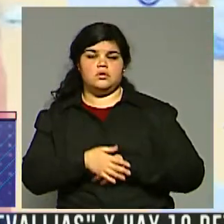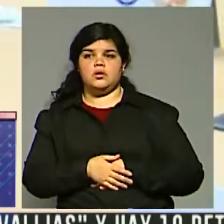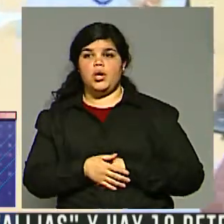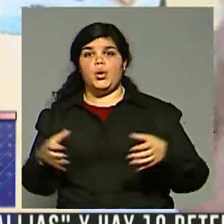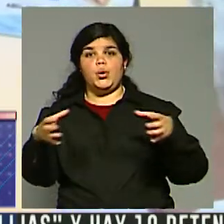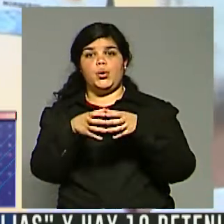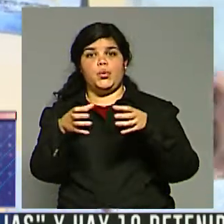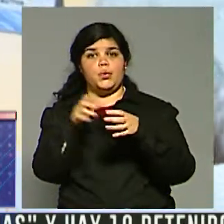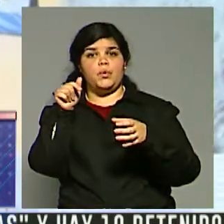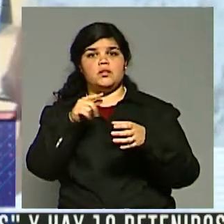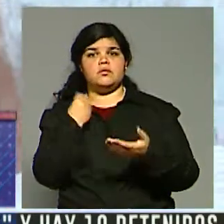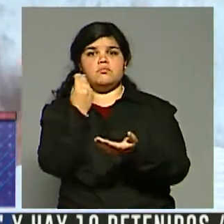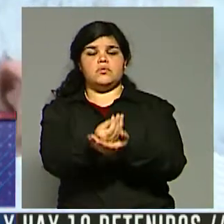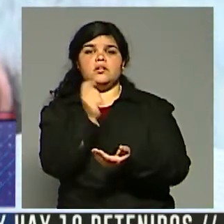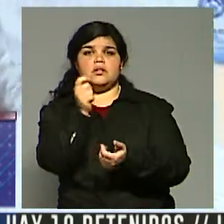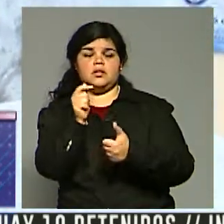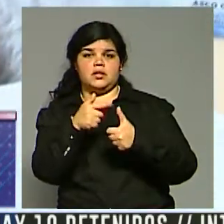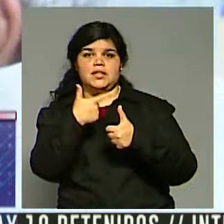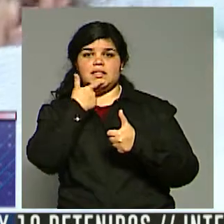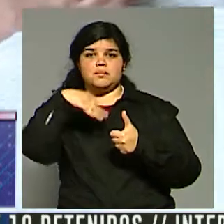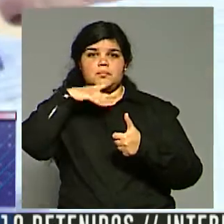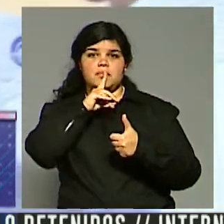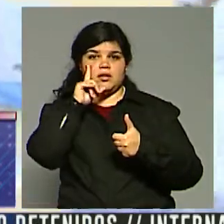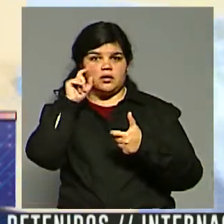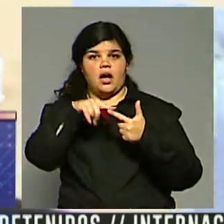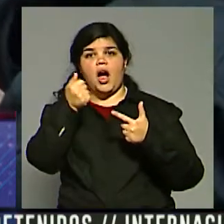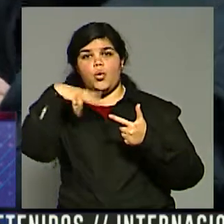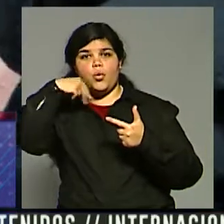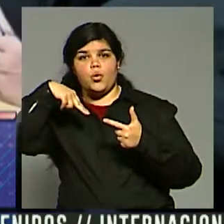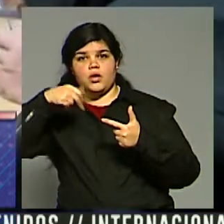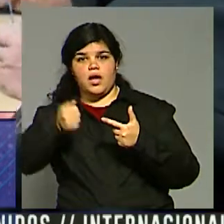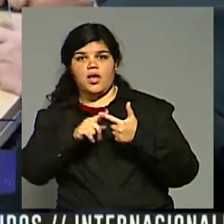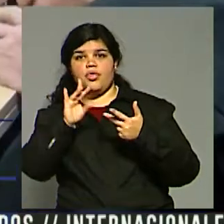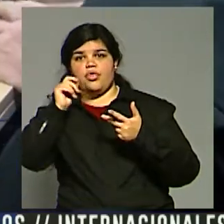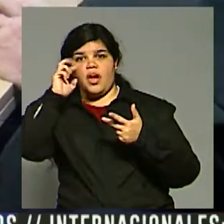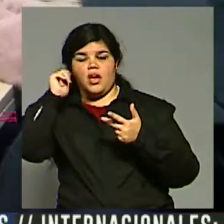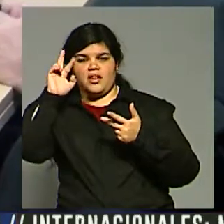Obrera seguirá comandada por Smith, Acuña y Daer.